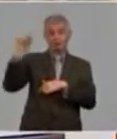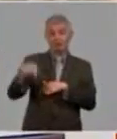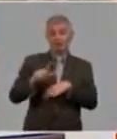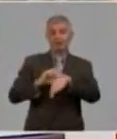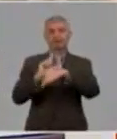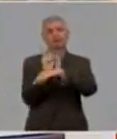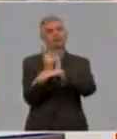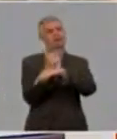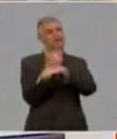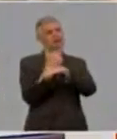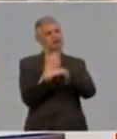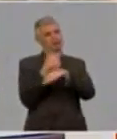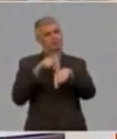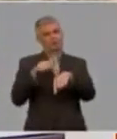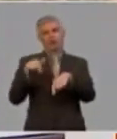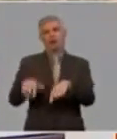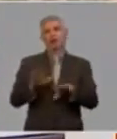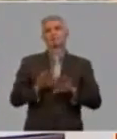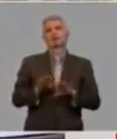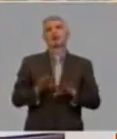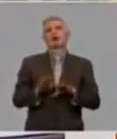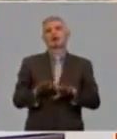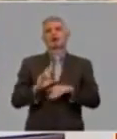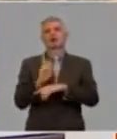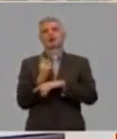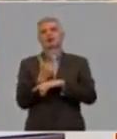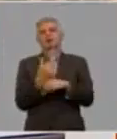los aeropuertos, y eso produce